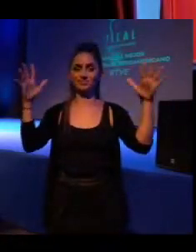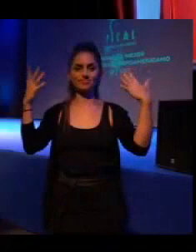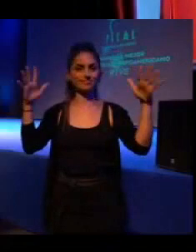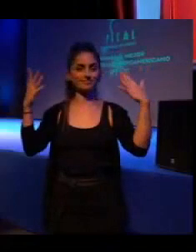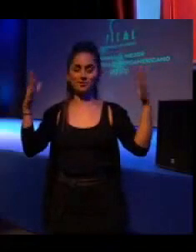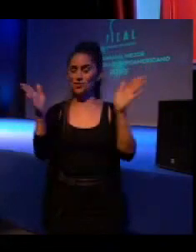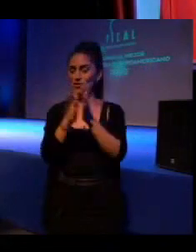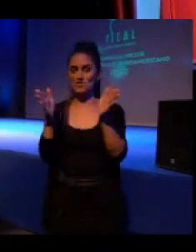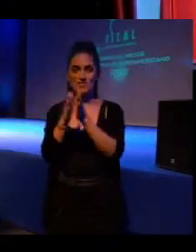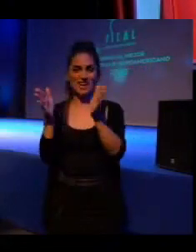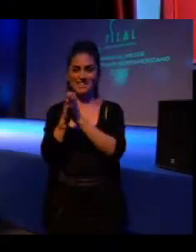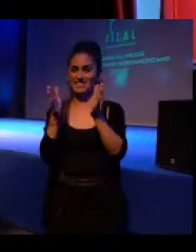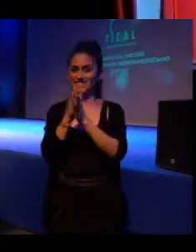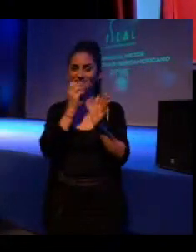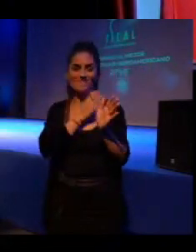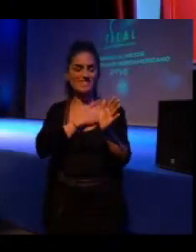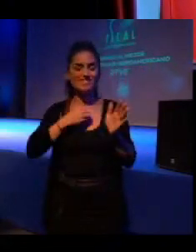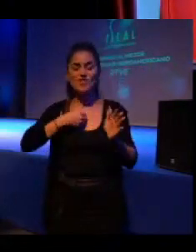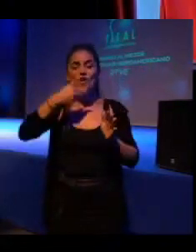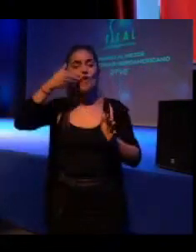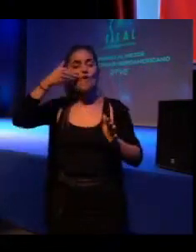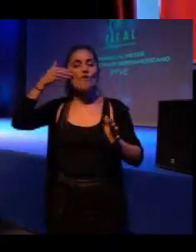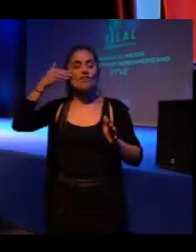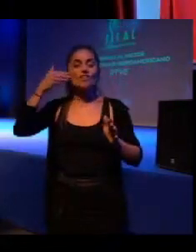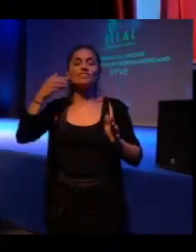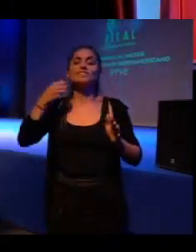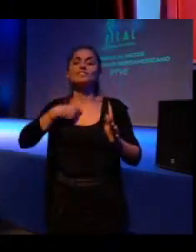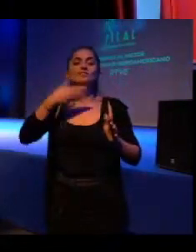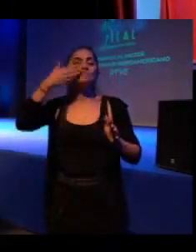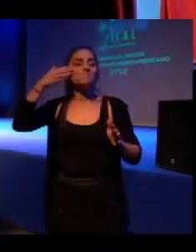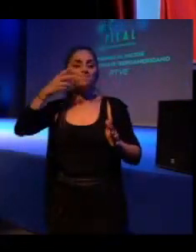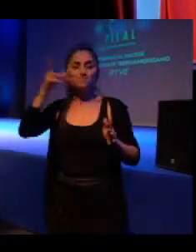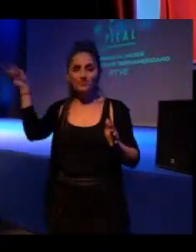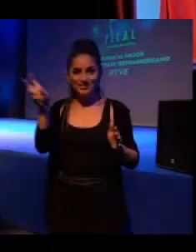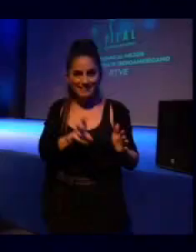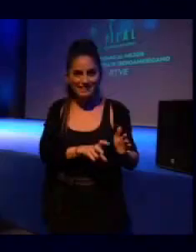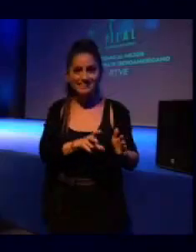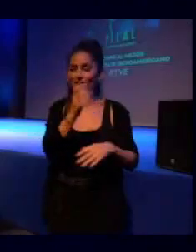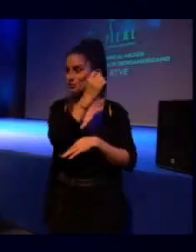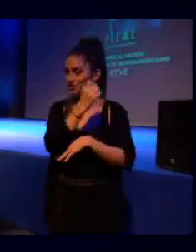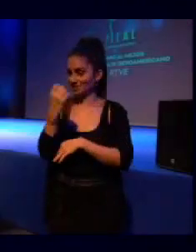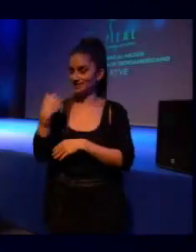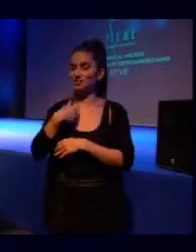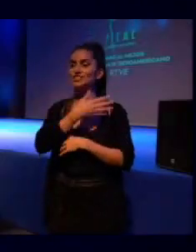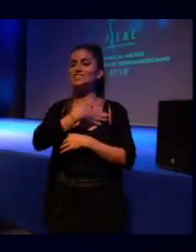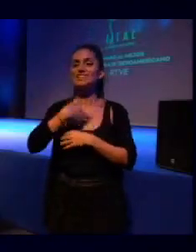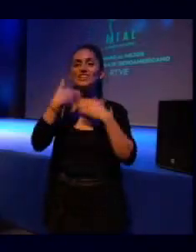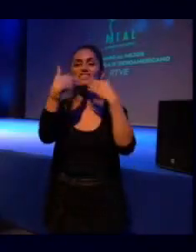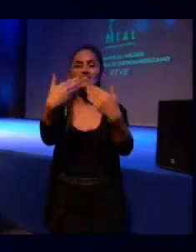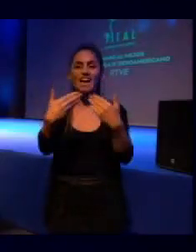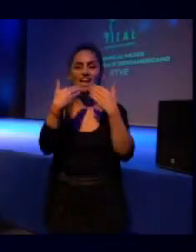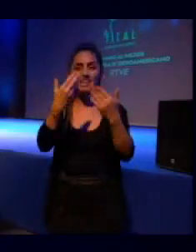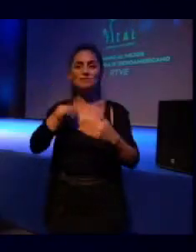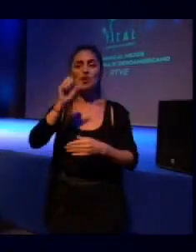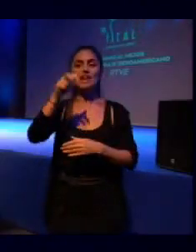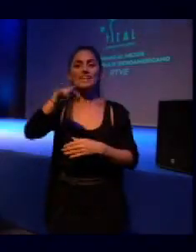Grandísima compañera. Me siento muy honrado, un apunte, me siento muy honrado de estar aquí, autoridades. Quiero agradecer a Enrique Iznaola que me haya